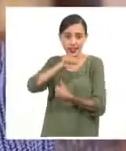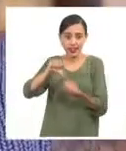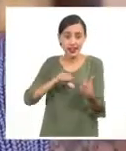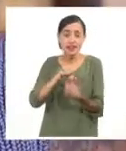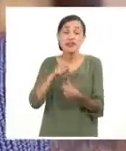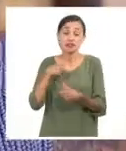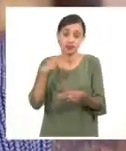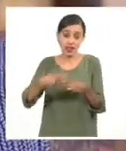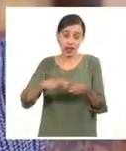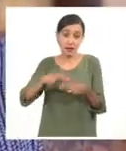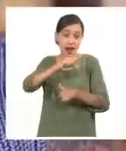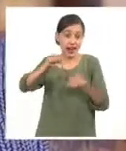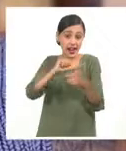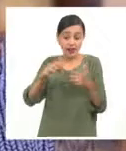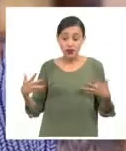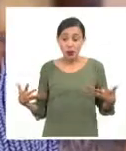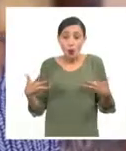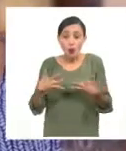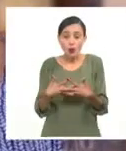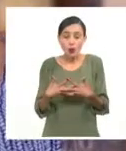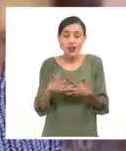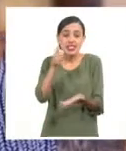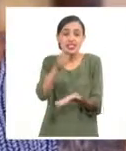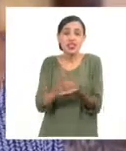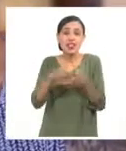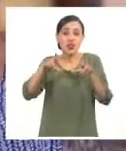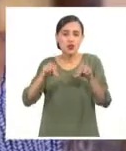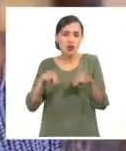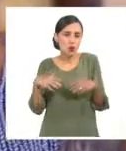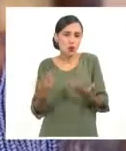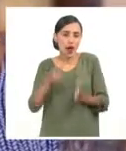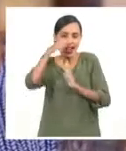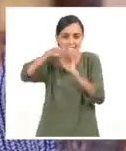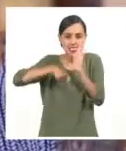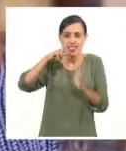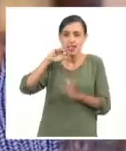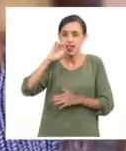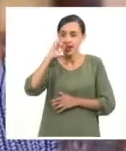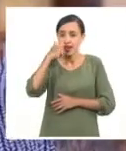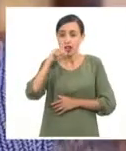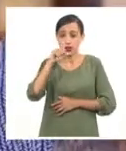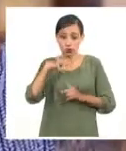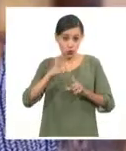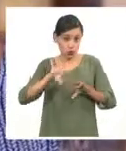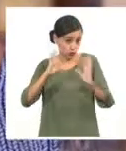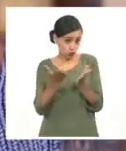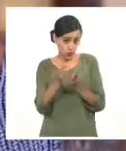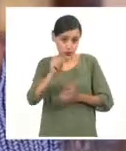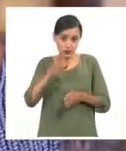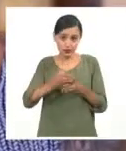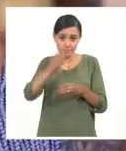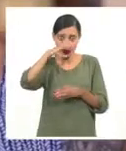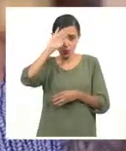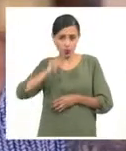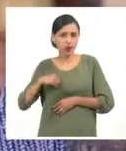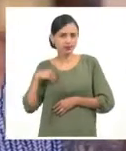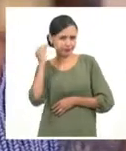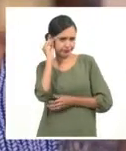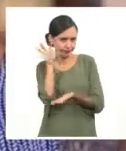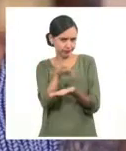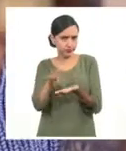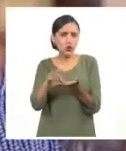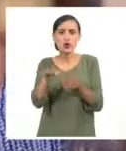une, en una sede nueva, va a ser el Cine Rialto, es una sede conocida por todos los santiagueros. Vamos a tener diferentes